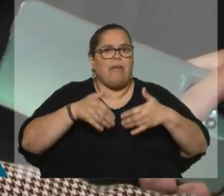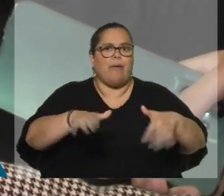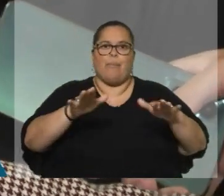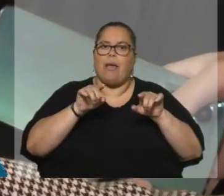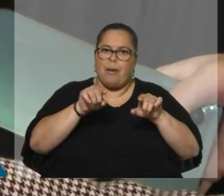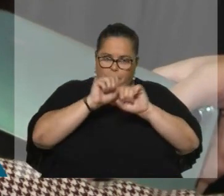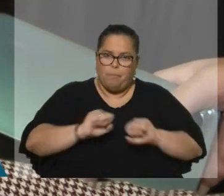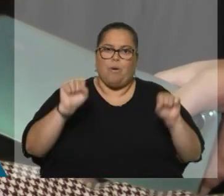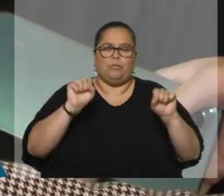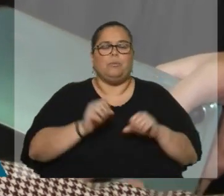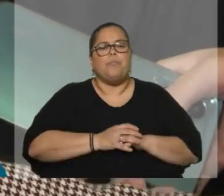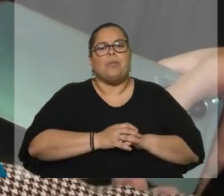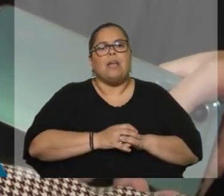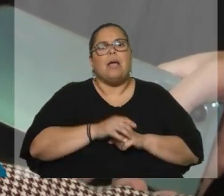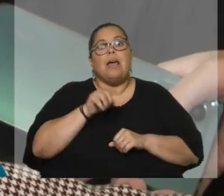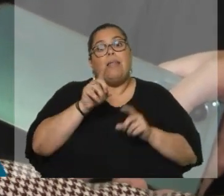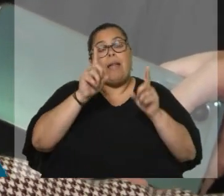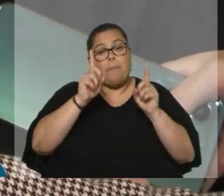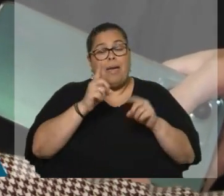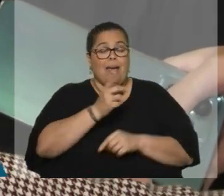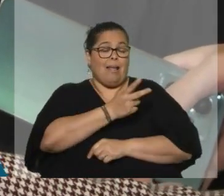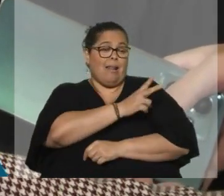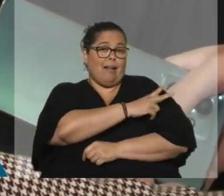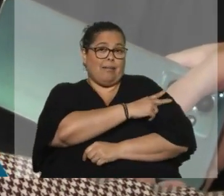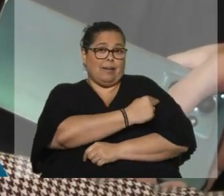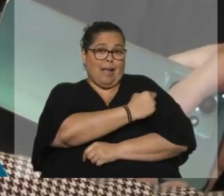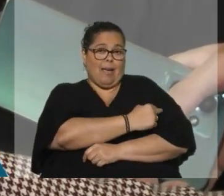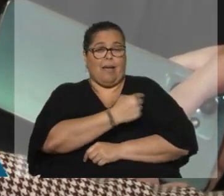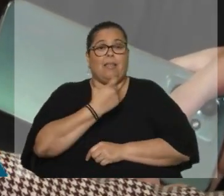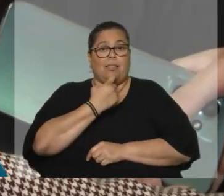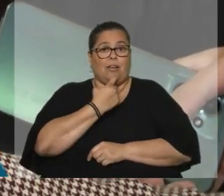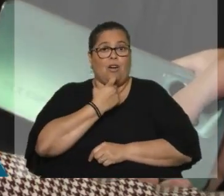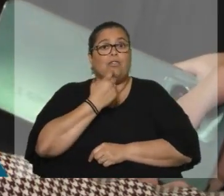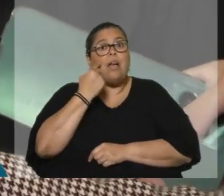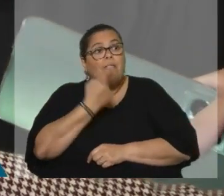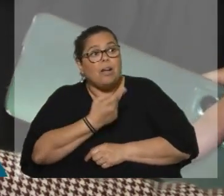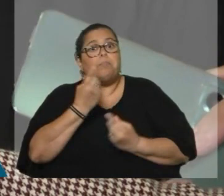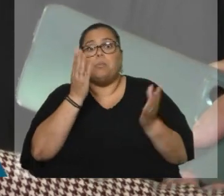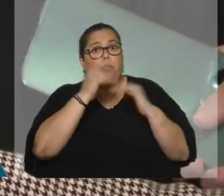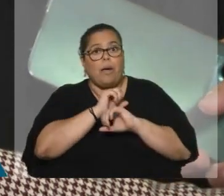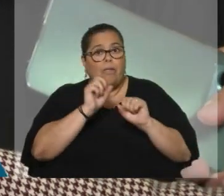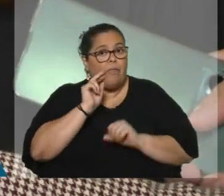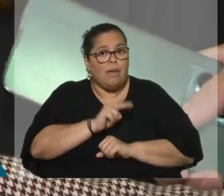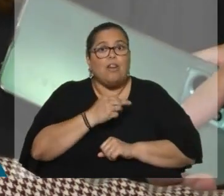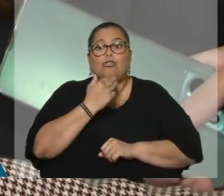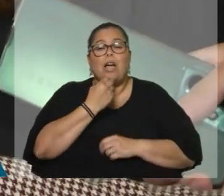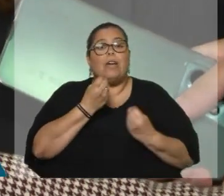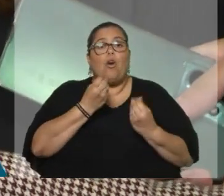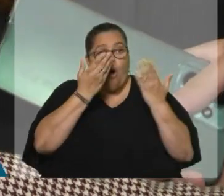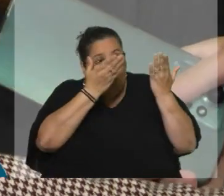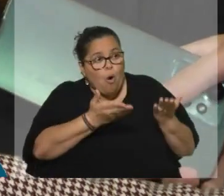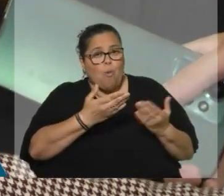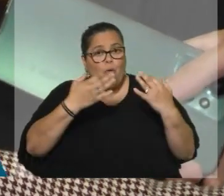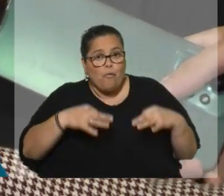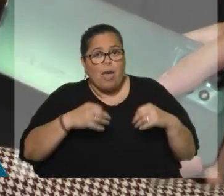as and the r Cross see them we don't know what is their condition negotiations have been reported